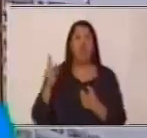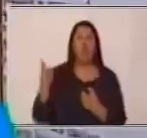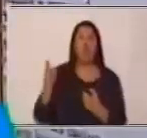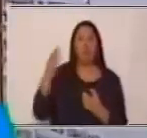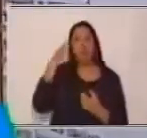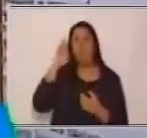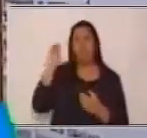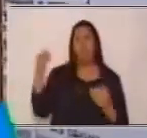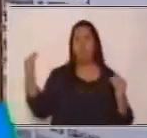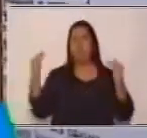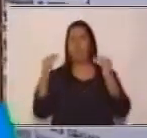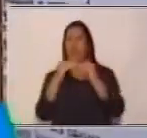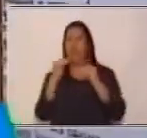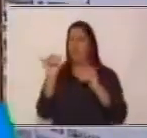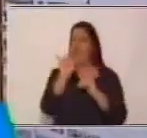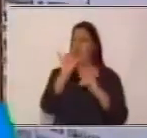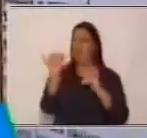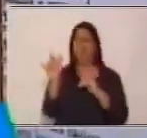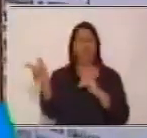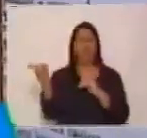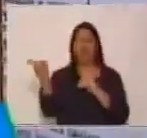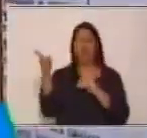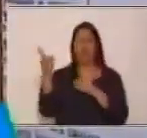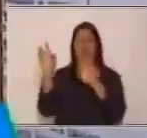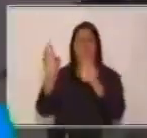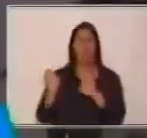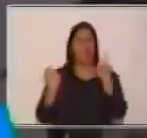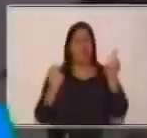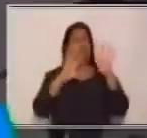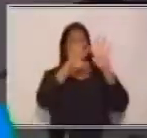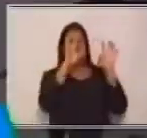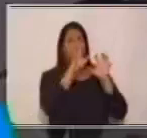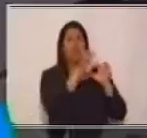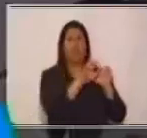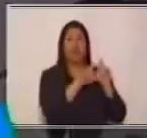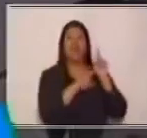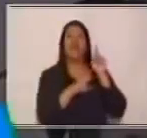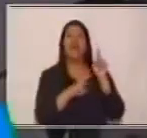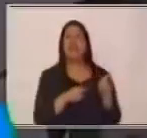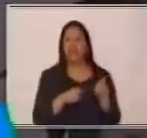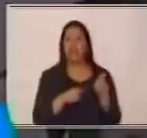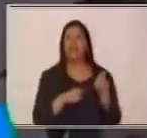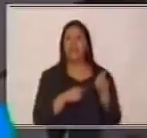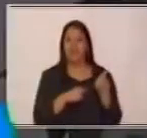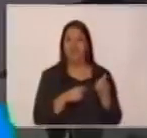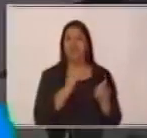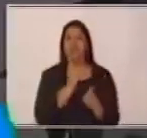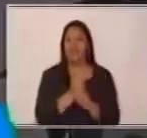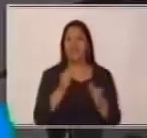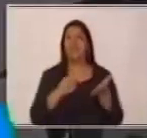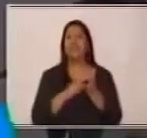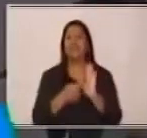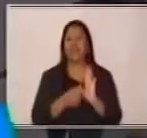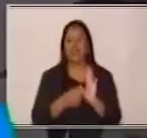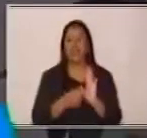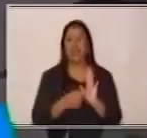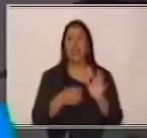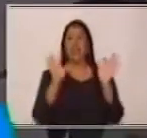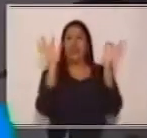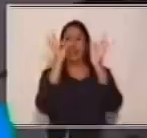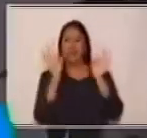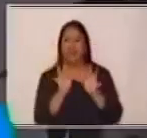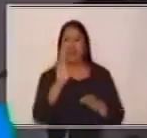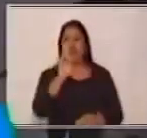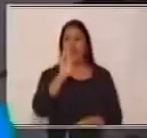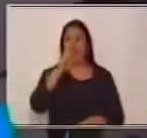león a la persona que está hablando. Ahí está utilizando una figura retórica. Piensa, o a partir de